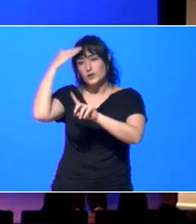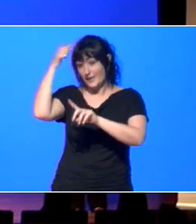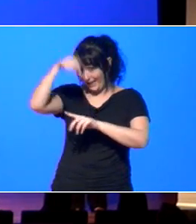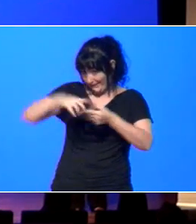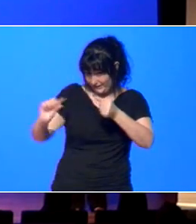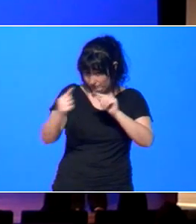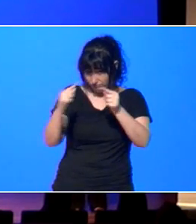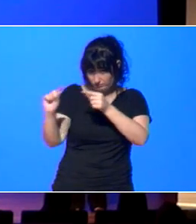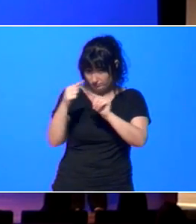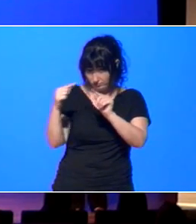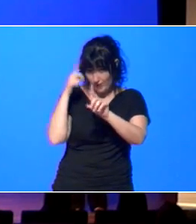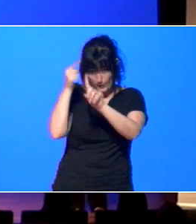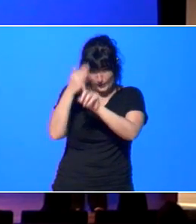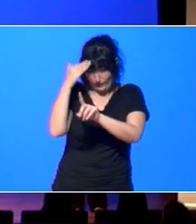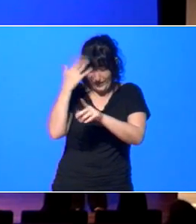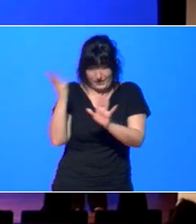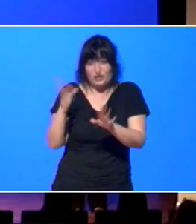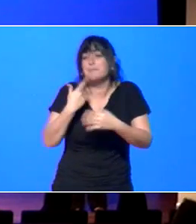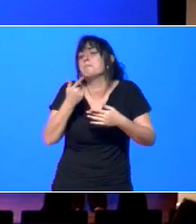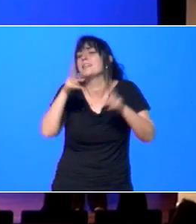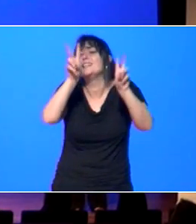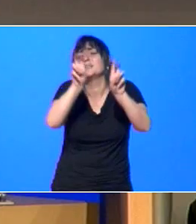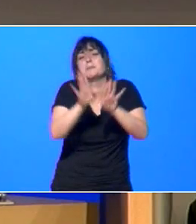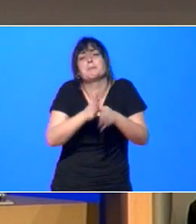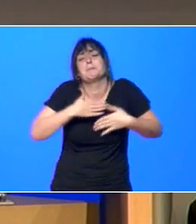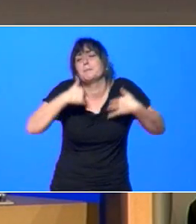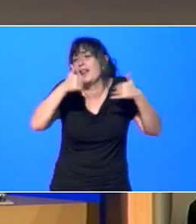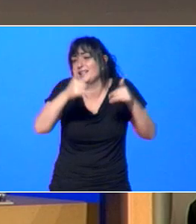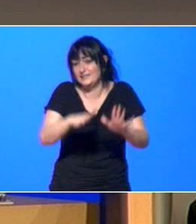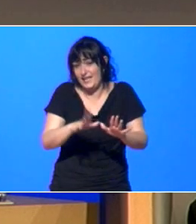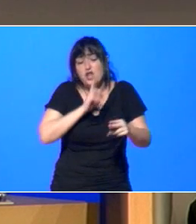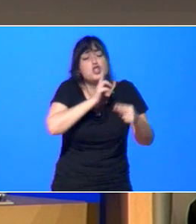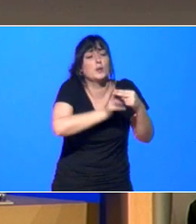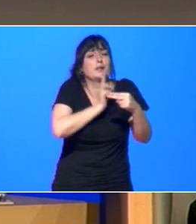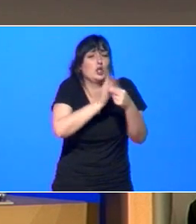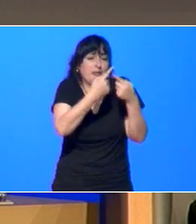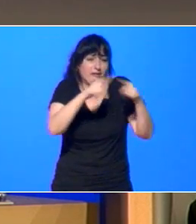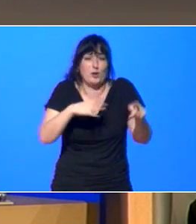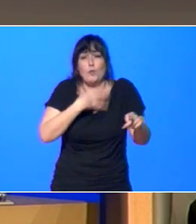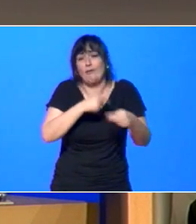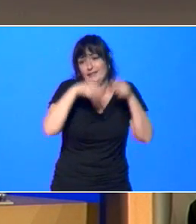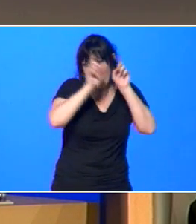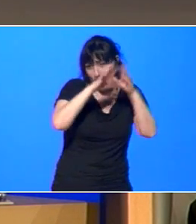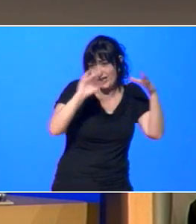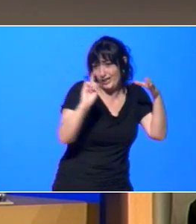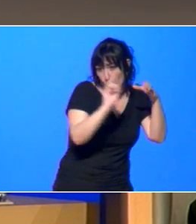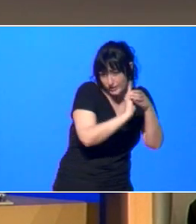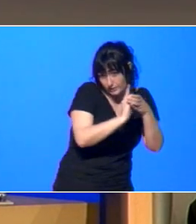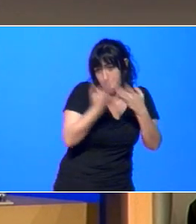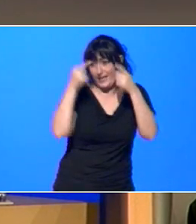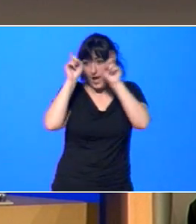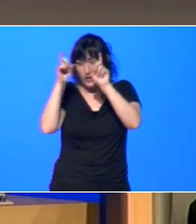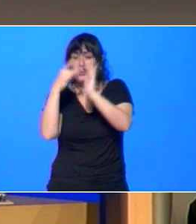debatiendo, sea lo que sea, llamémosle como le llamemos, podríamos llamarlo educación inclusiva, podríamos hablar de educación de calidad para